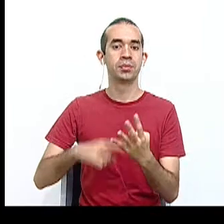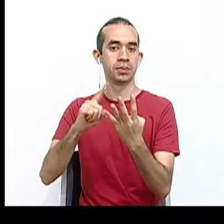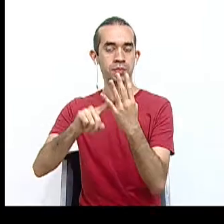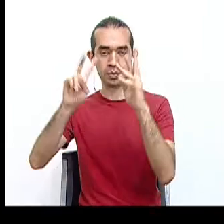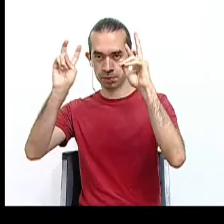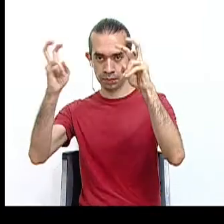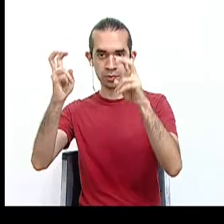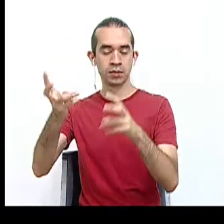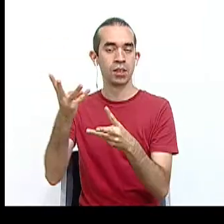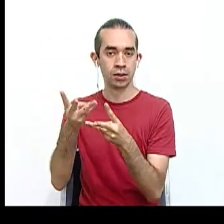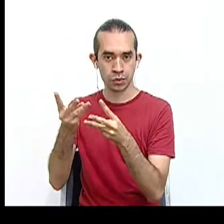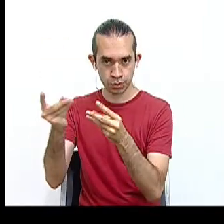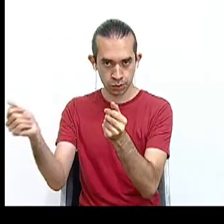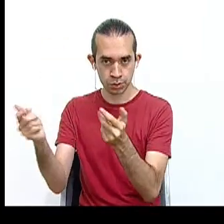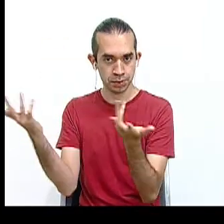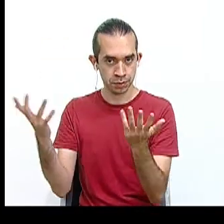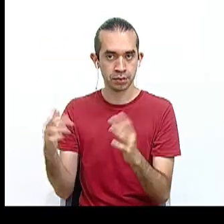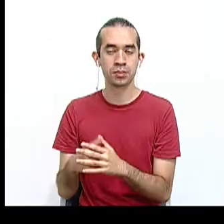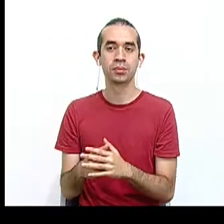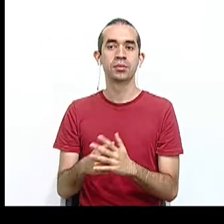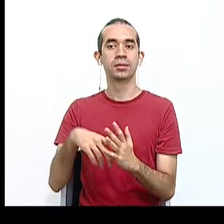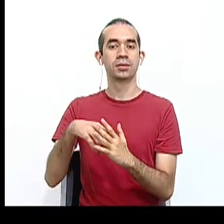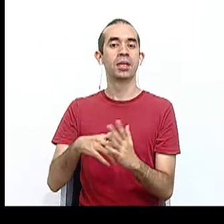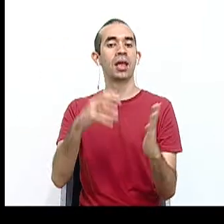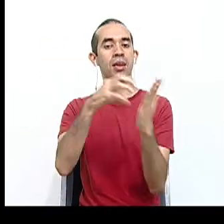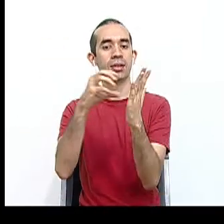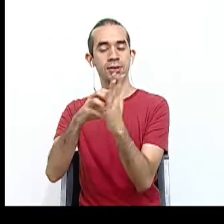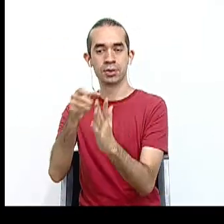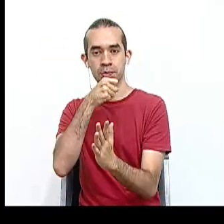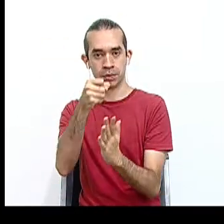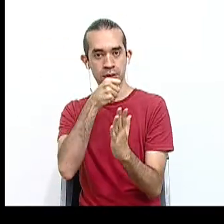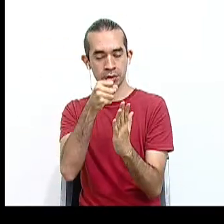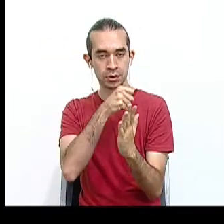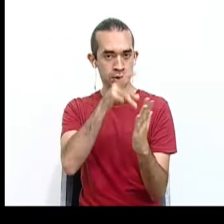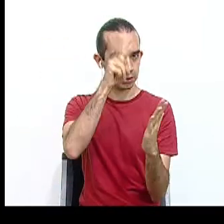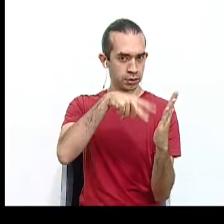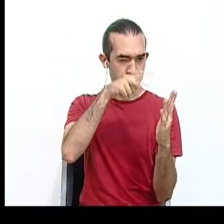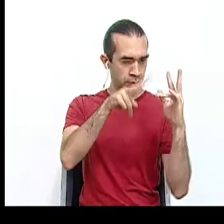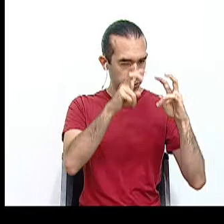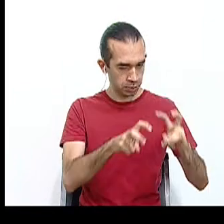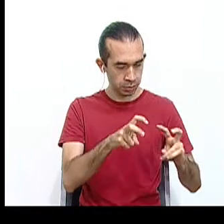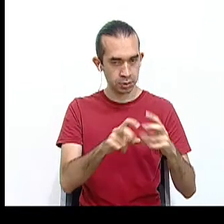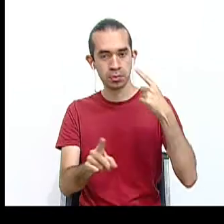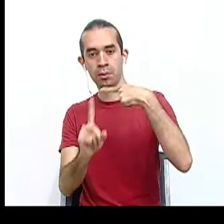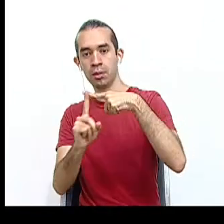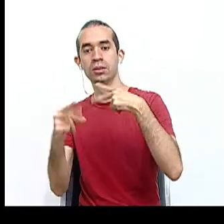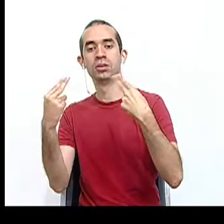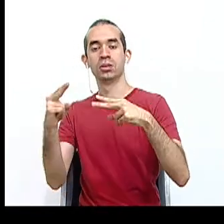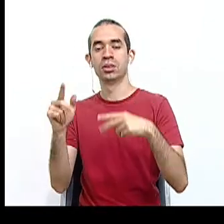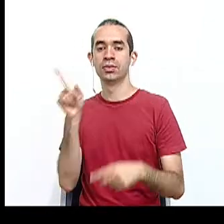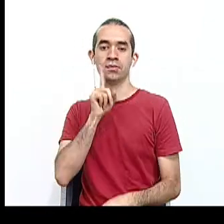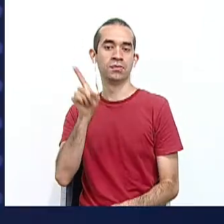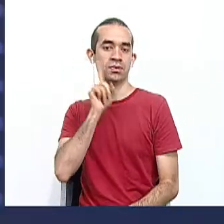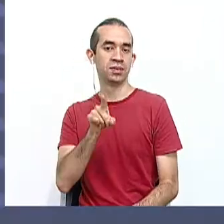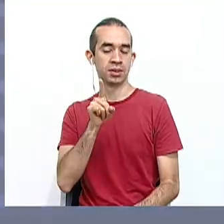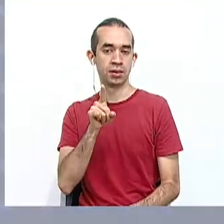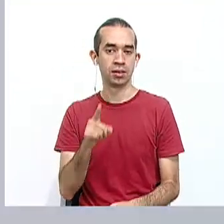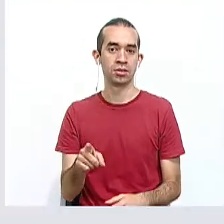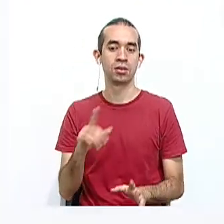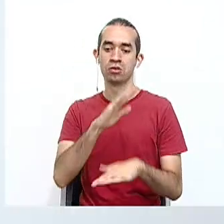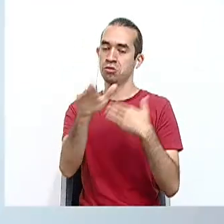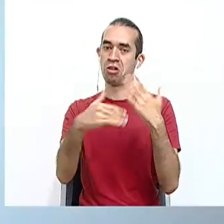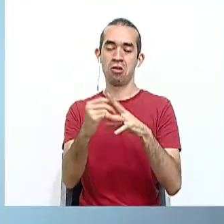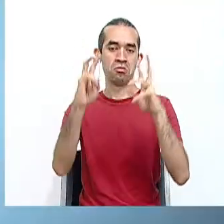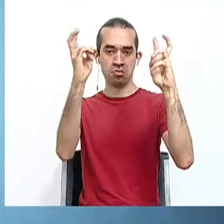resolución, además, veremos la lectura reflexiva de textos periodísticos y las noticias falsas. Esto y más hoy